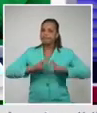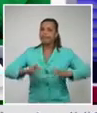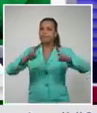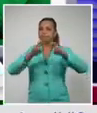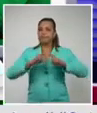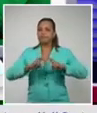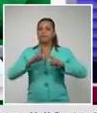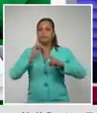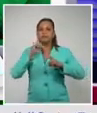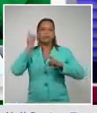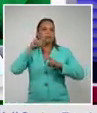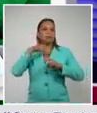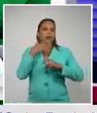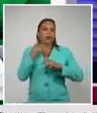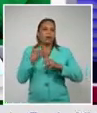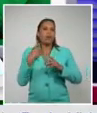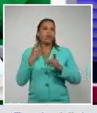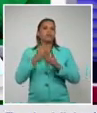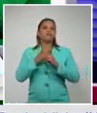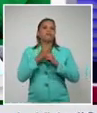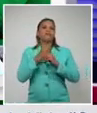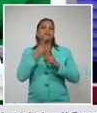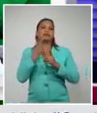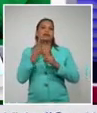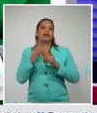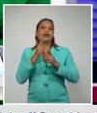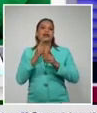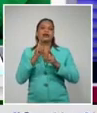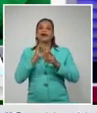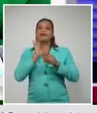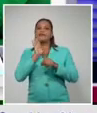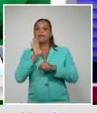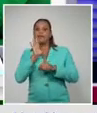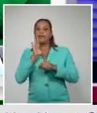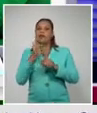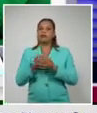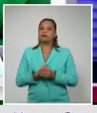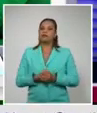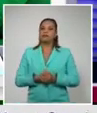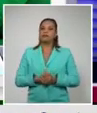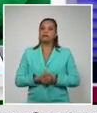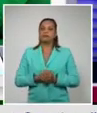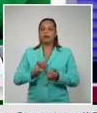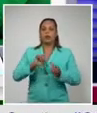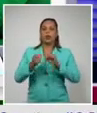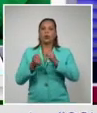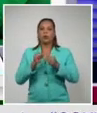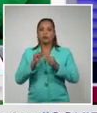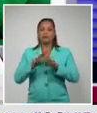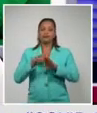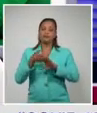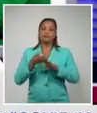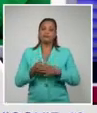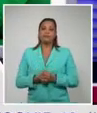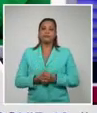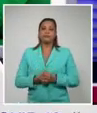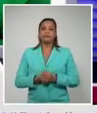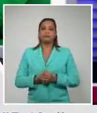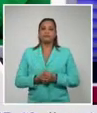para buscar este elemento epidemiológico de mucho valor para el control. Por provincia,